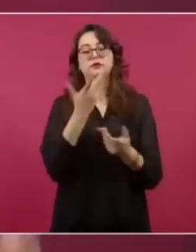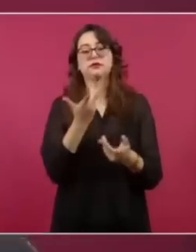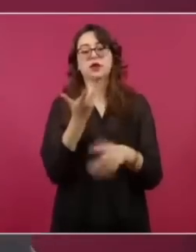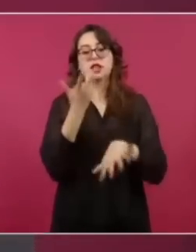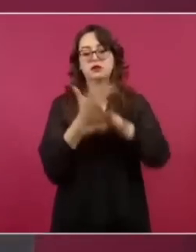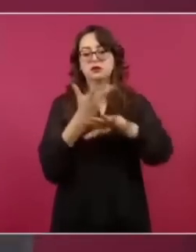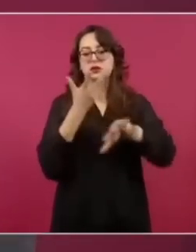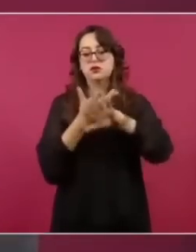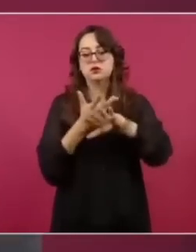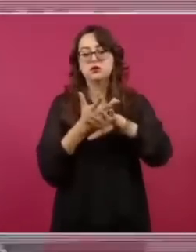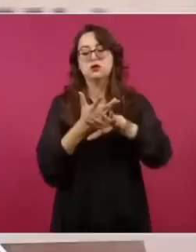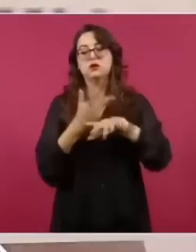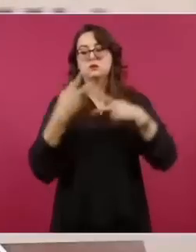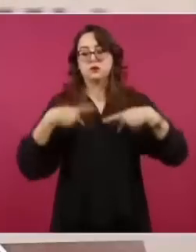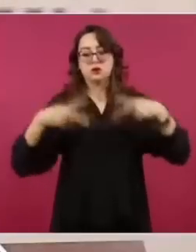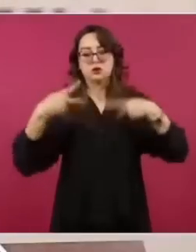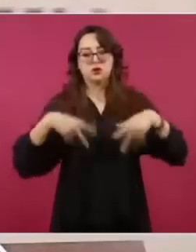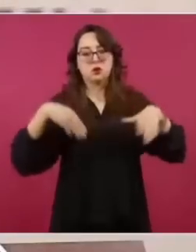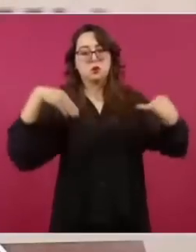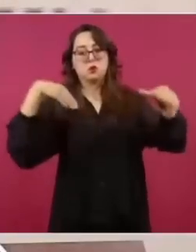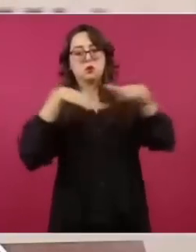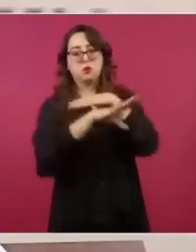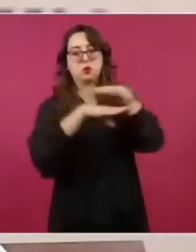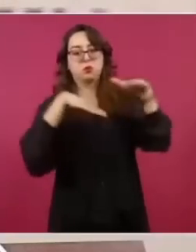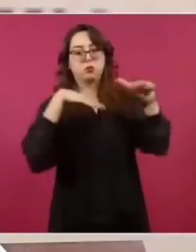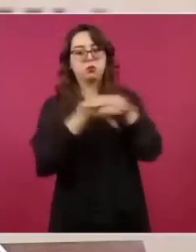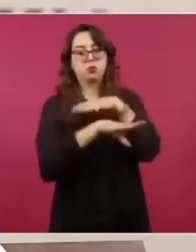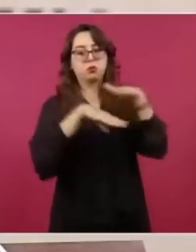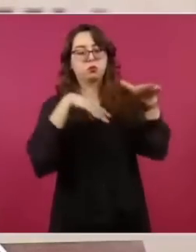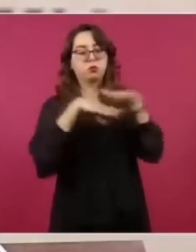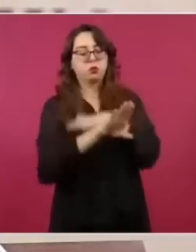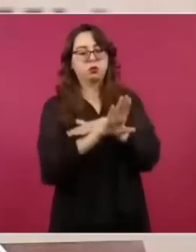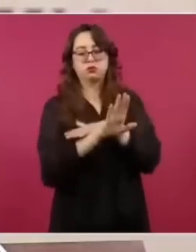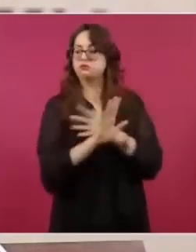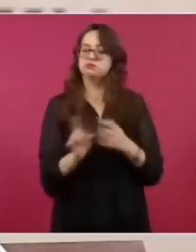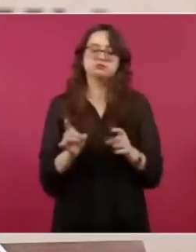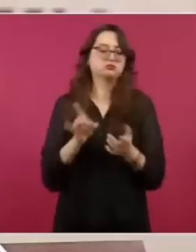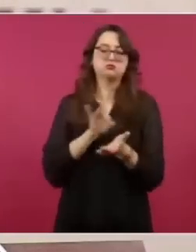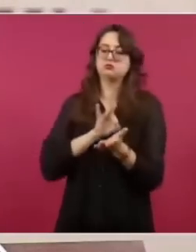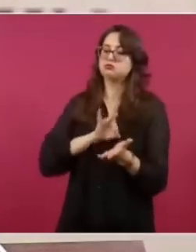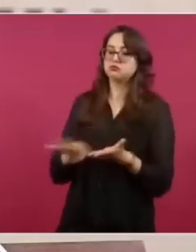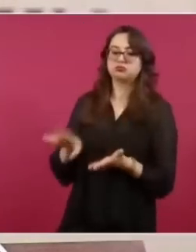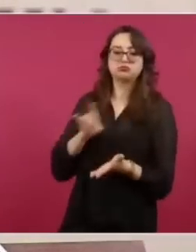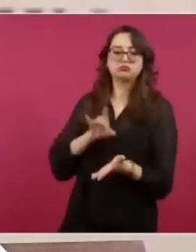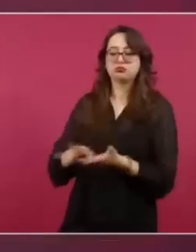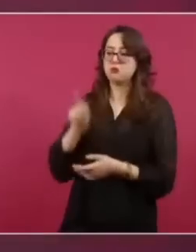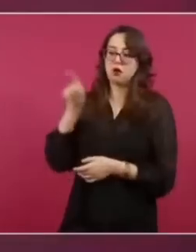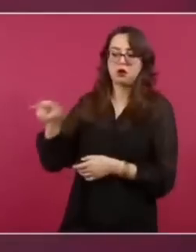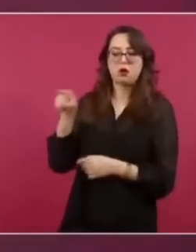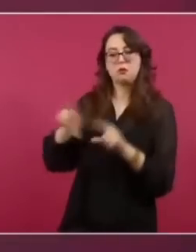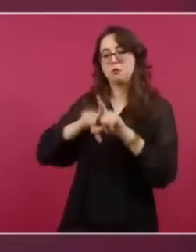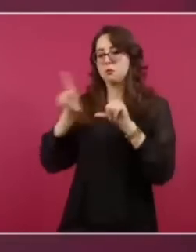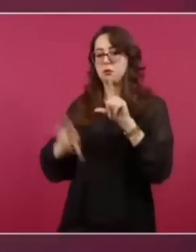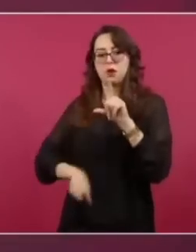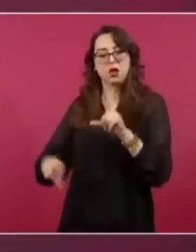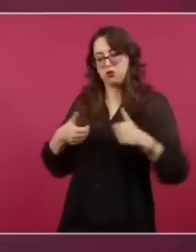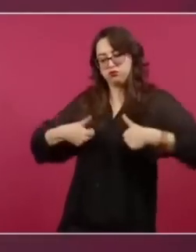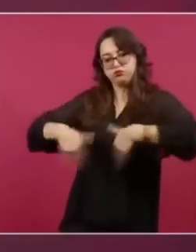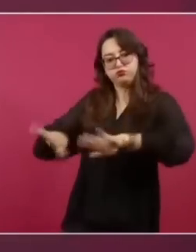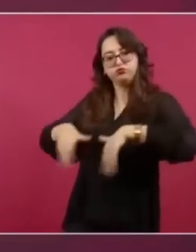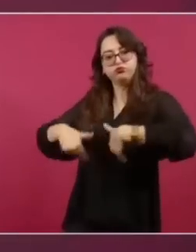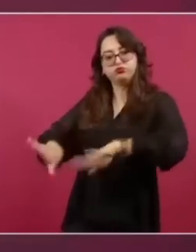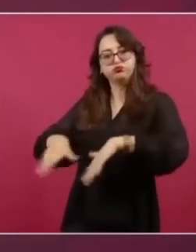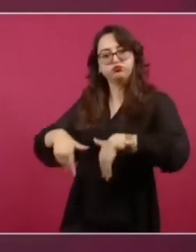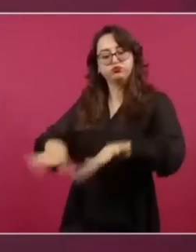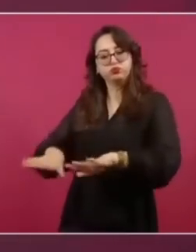sin ningún límite ya ni siquiera se necesitaría un acuerdo con México un tratado o algo así de la designación de